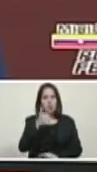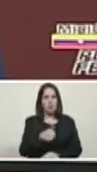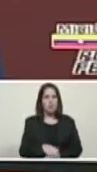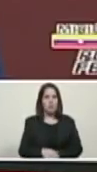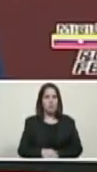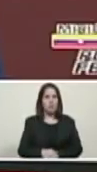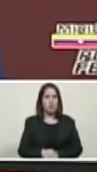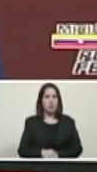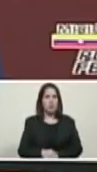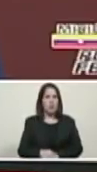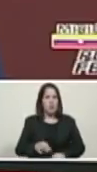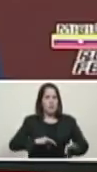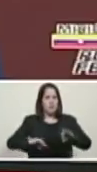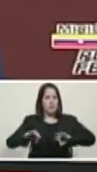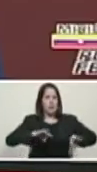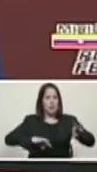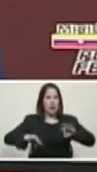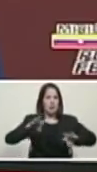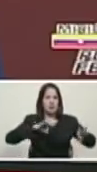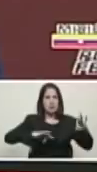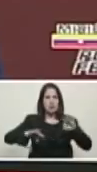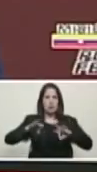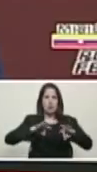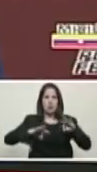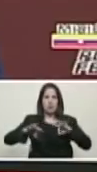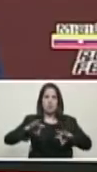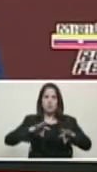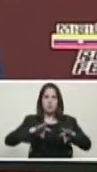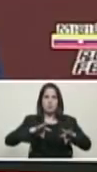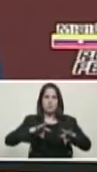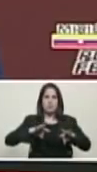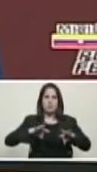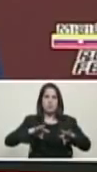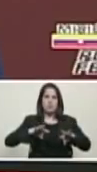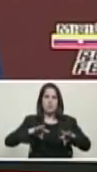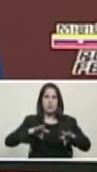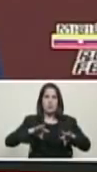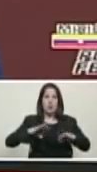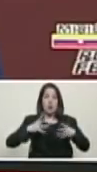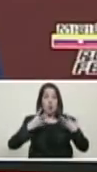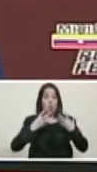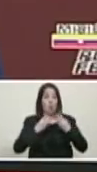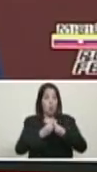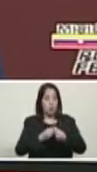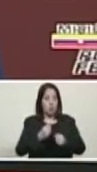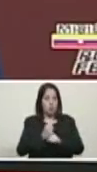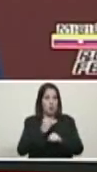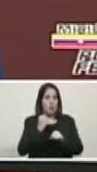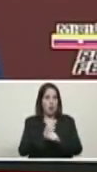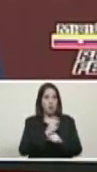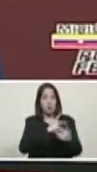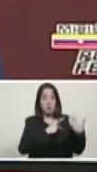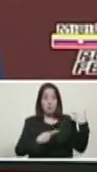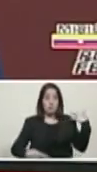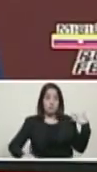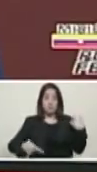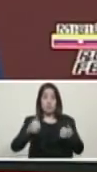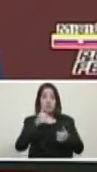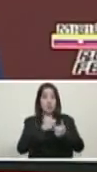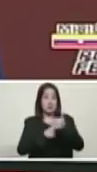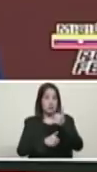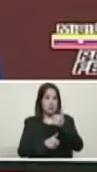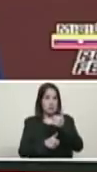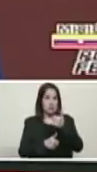de preparación allí va a estar la vicepresidenta ejecutiva del pse y